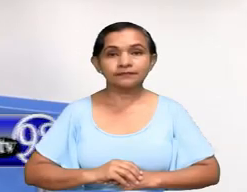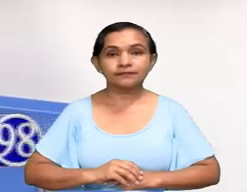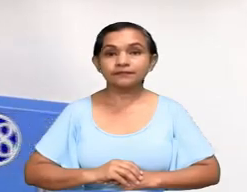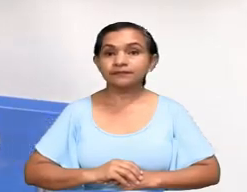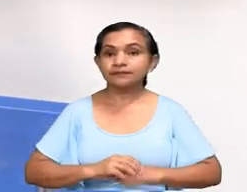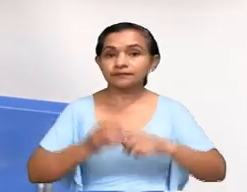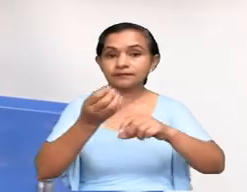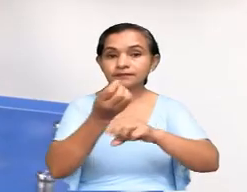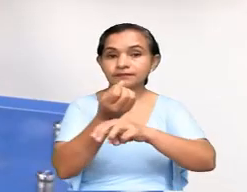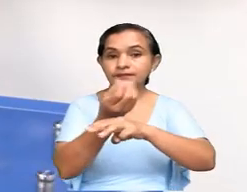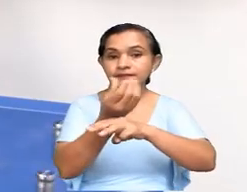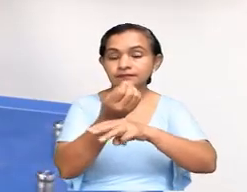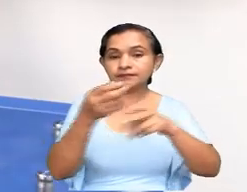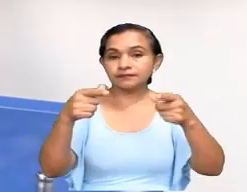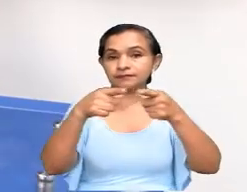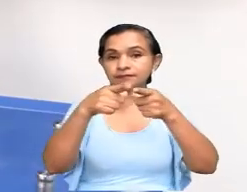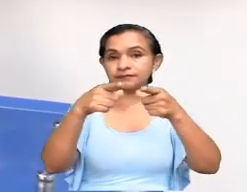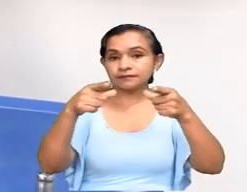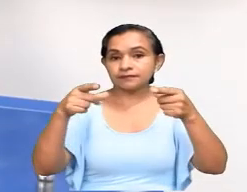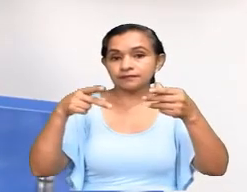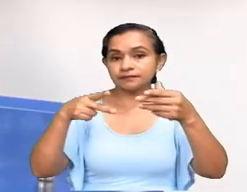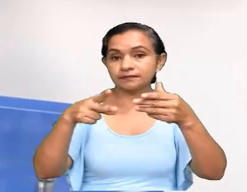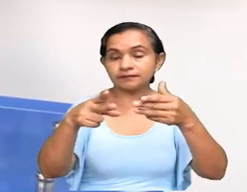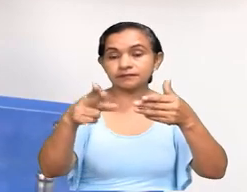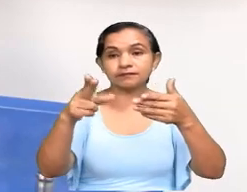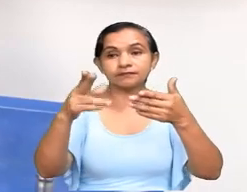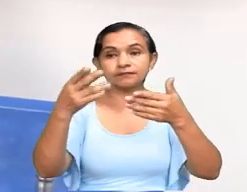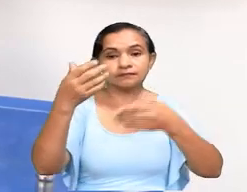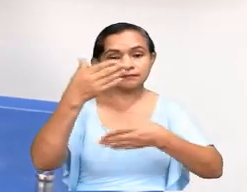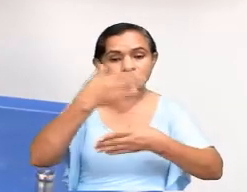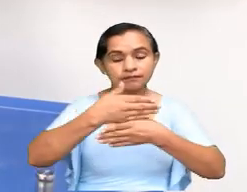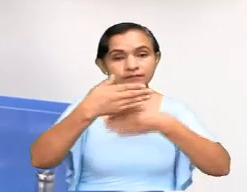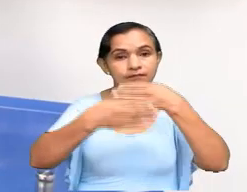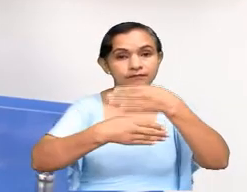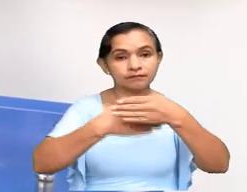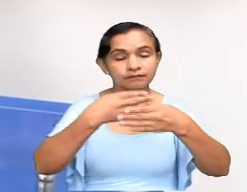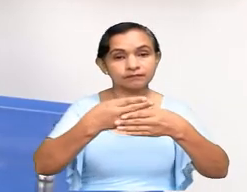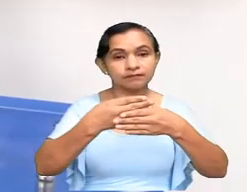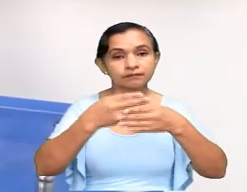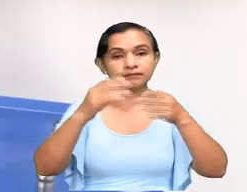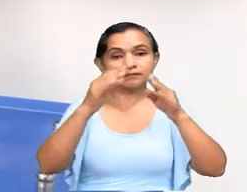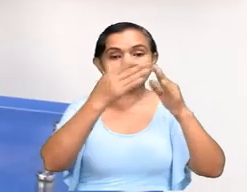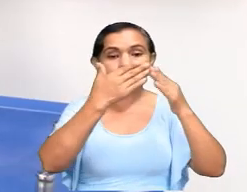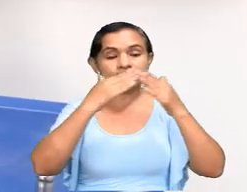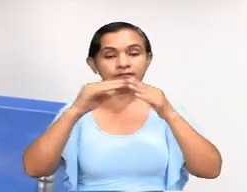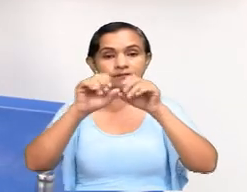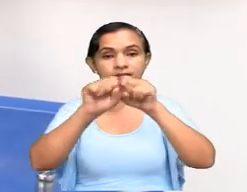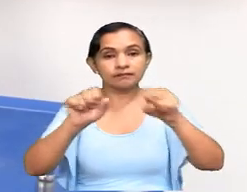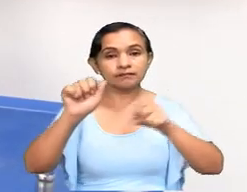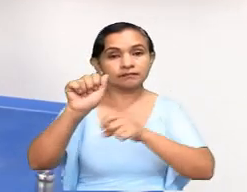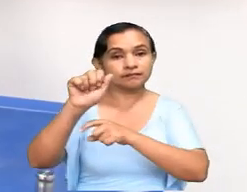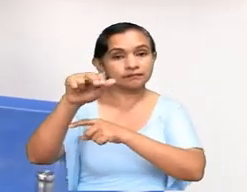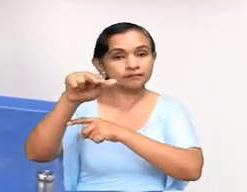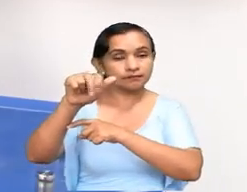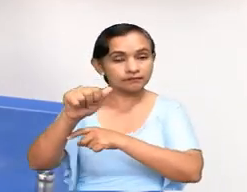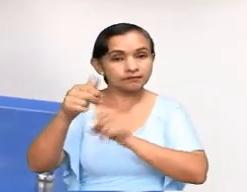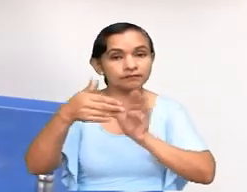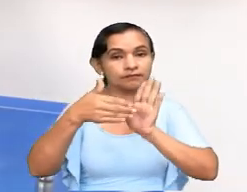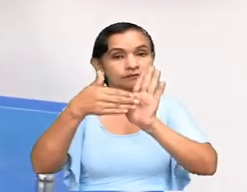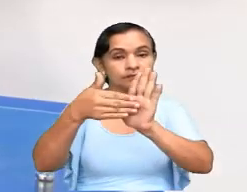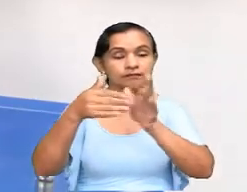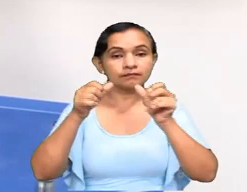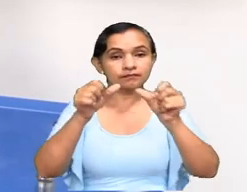La alcaldía de Managua inauguró obras de drenaje pluvial. Esto en el barrio Santa Ana. El detalle completo se lo presentamos